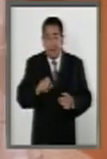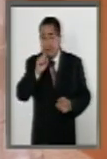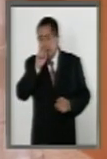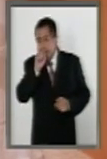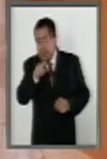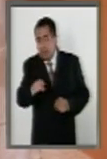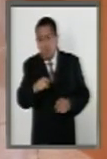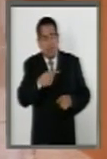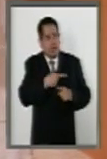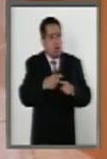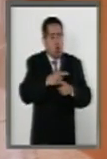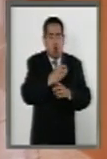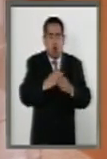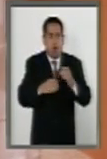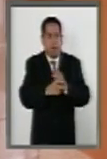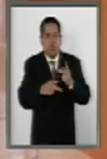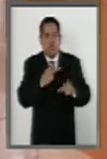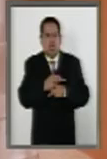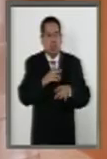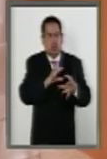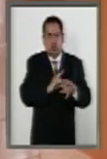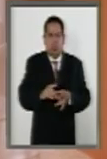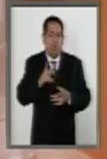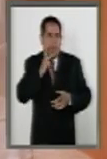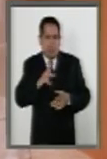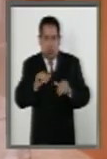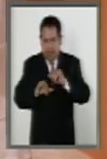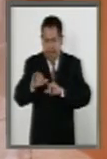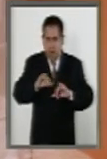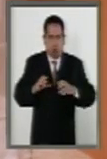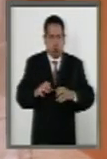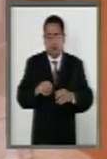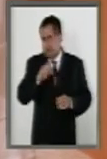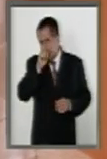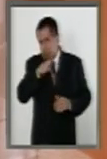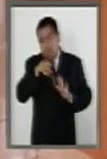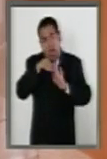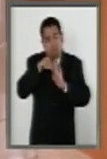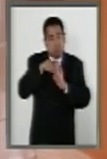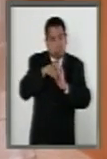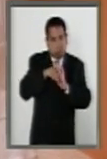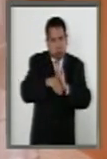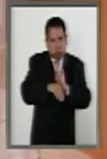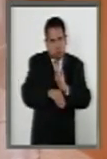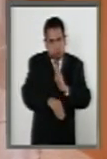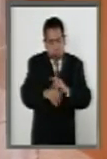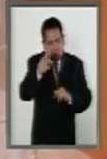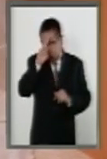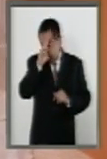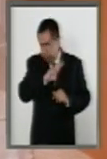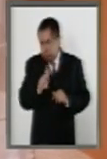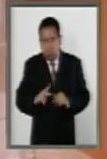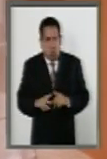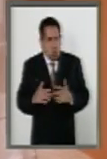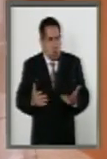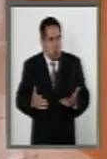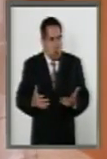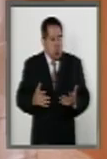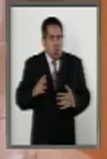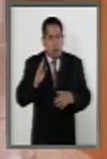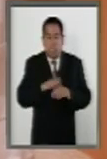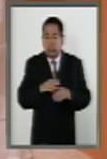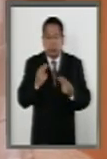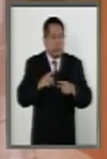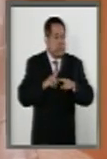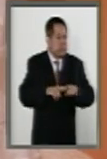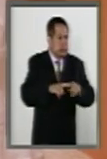de productos petrolíferos y petroquímicos va en caída libre. Cada vez somos más